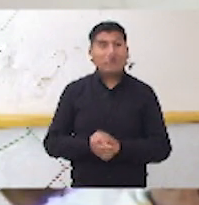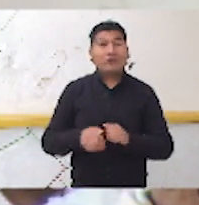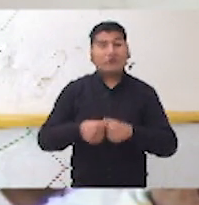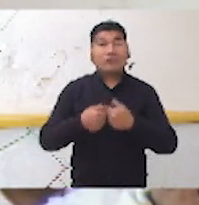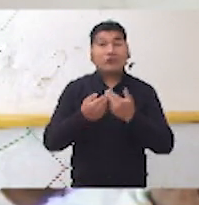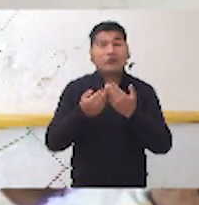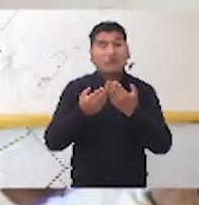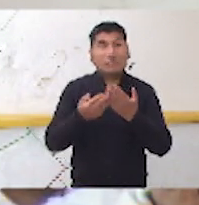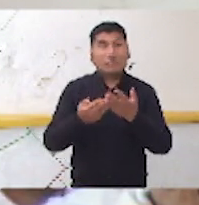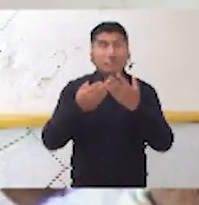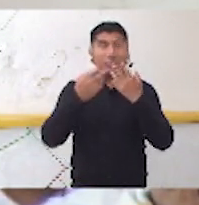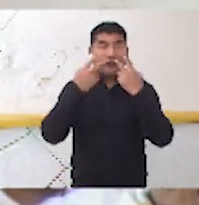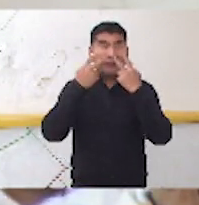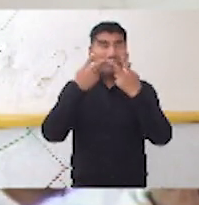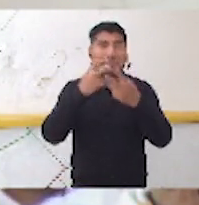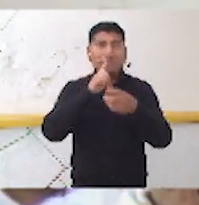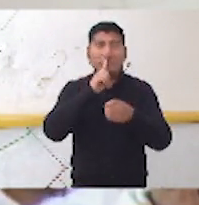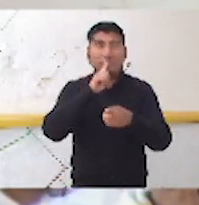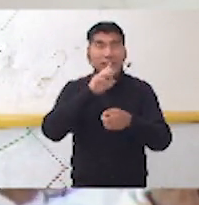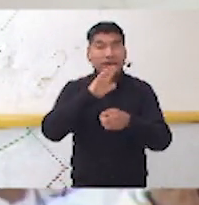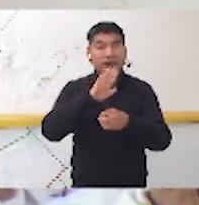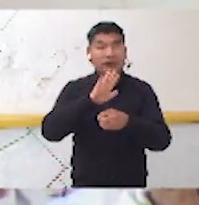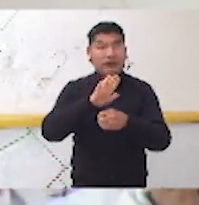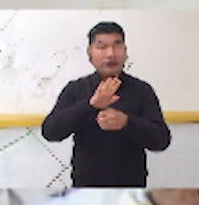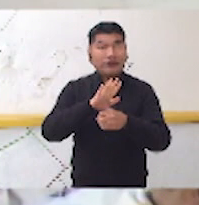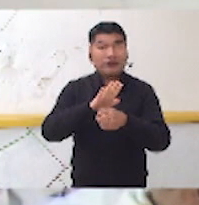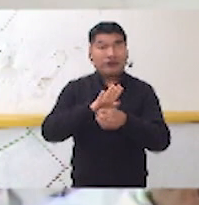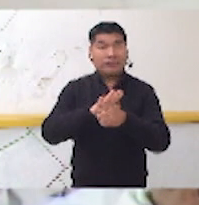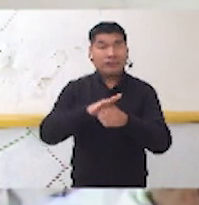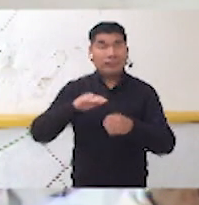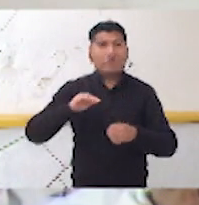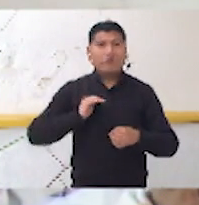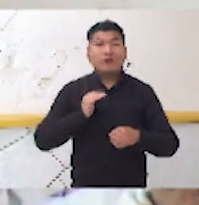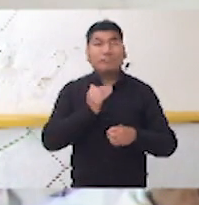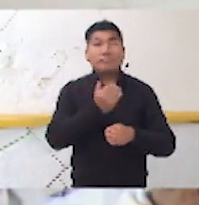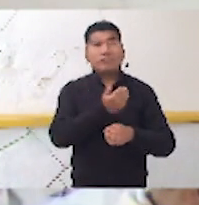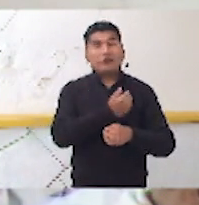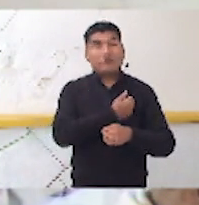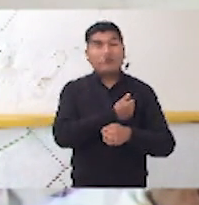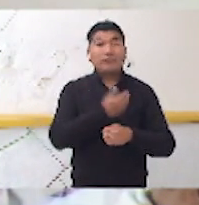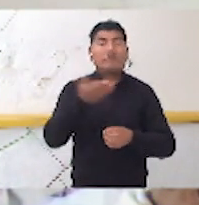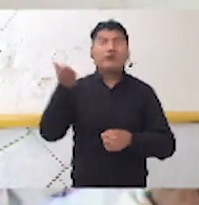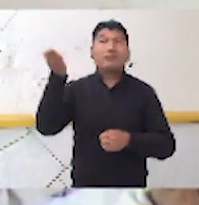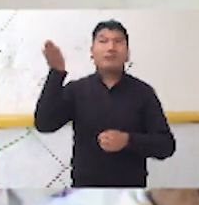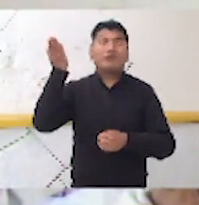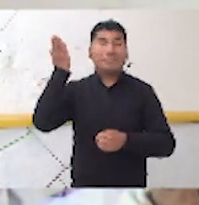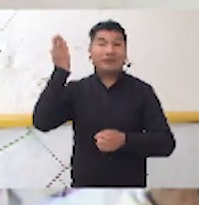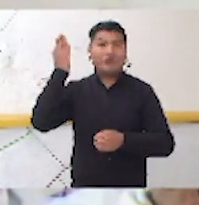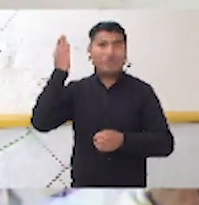como había prometido a nuestros